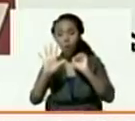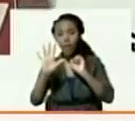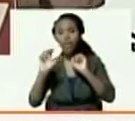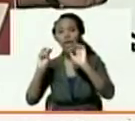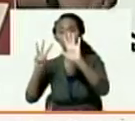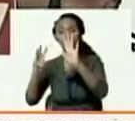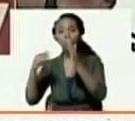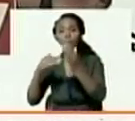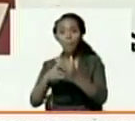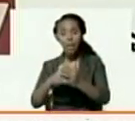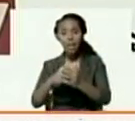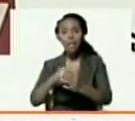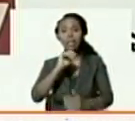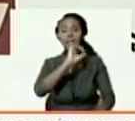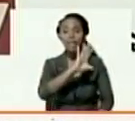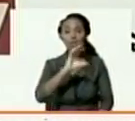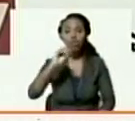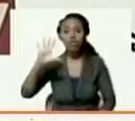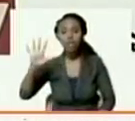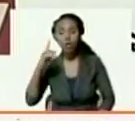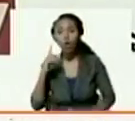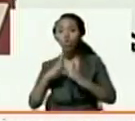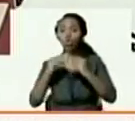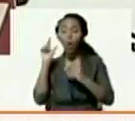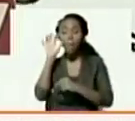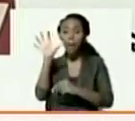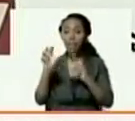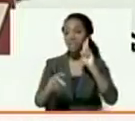10.358.505. El país todo lo vio con las compañeras y